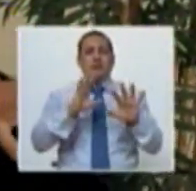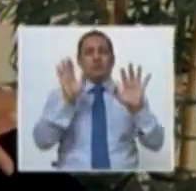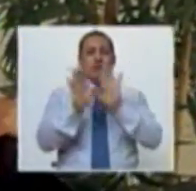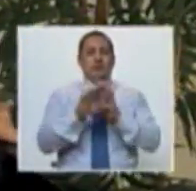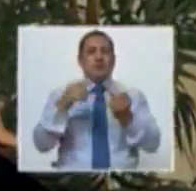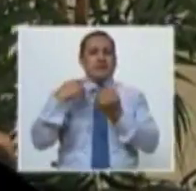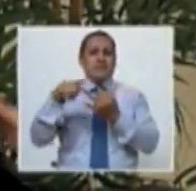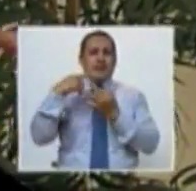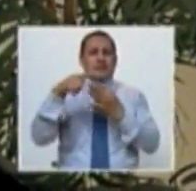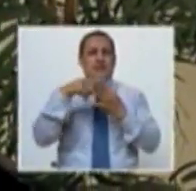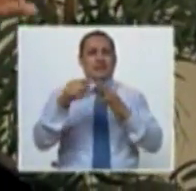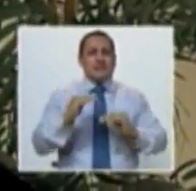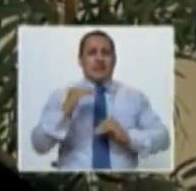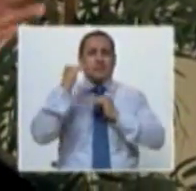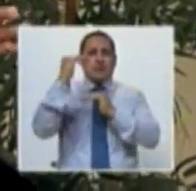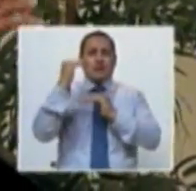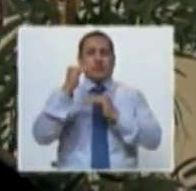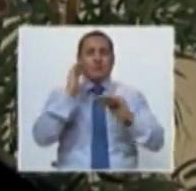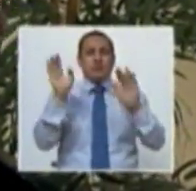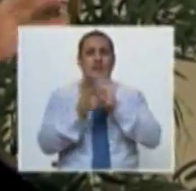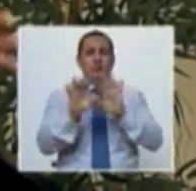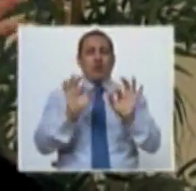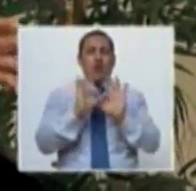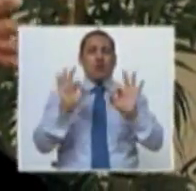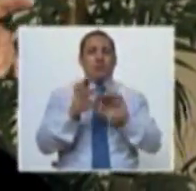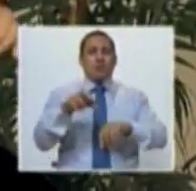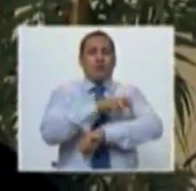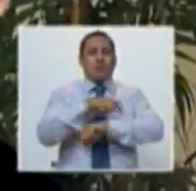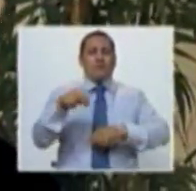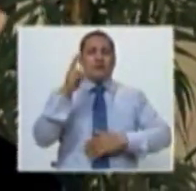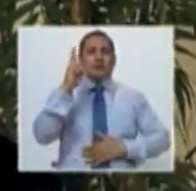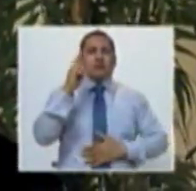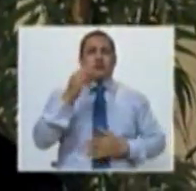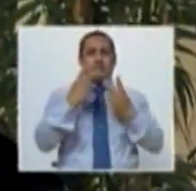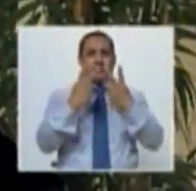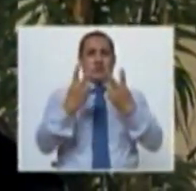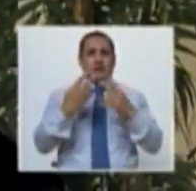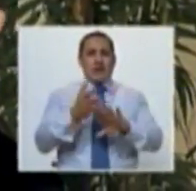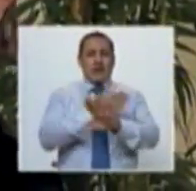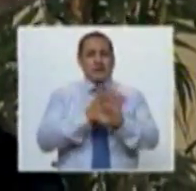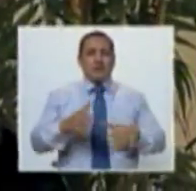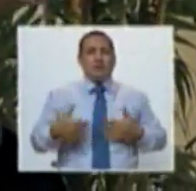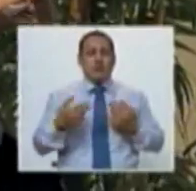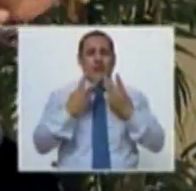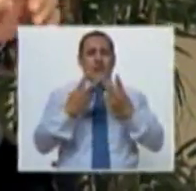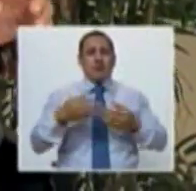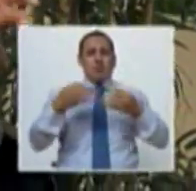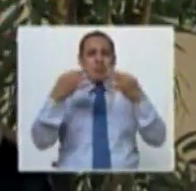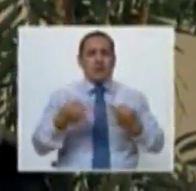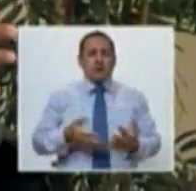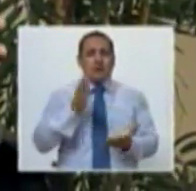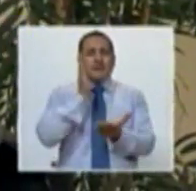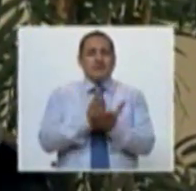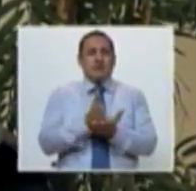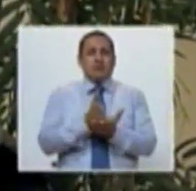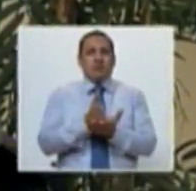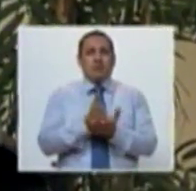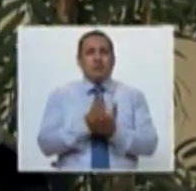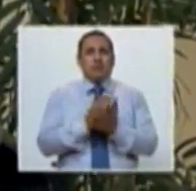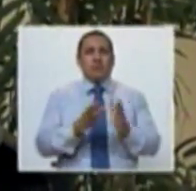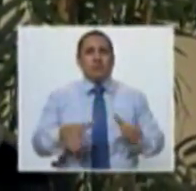las otras carreras o profesiones podría aplicarse eso, que una vez cumplida una sentencia